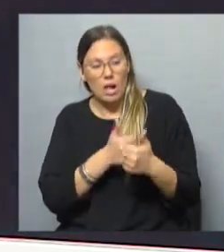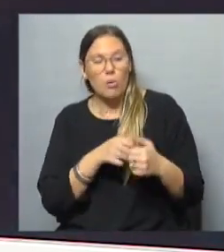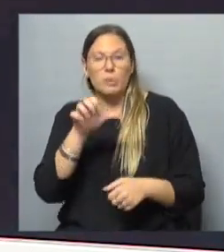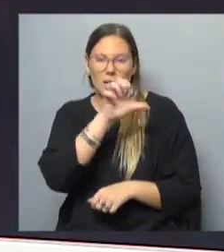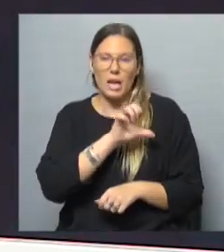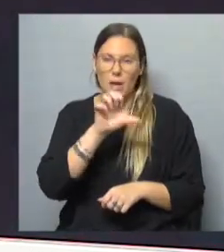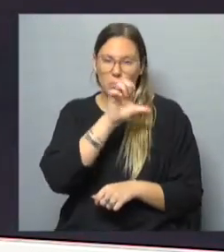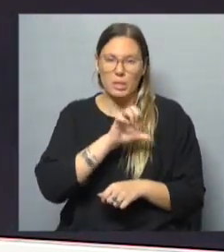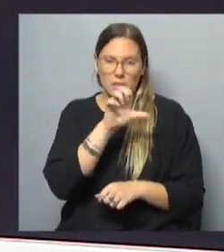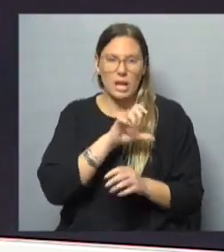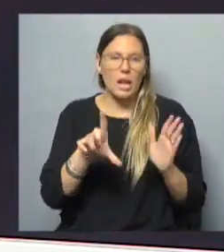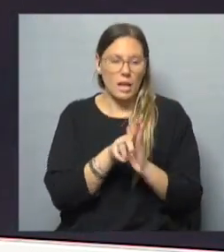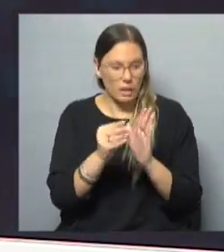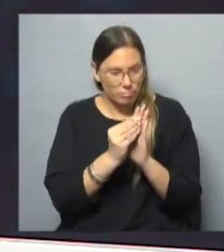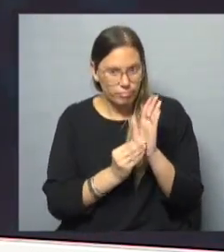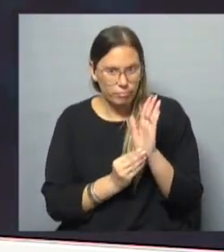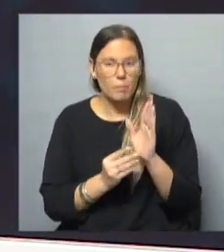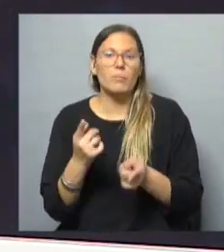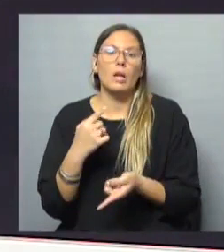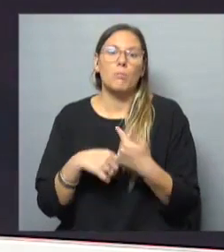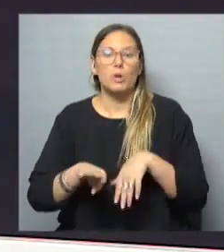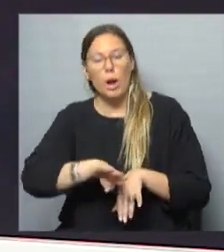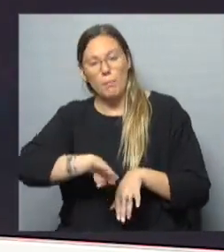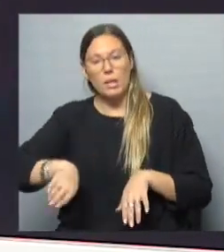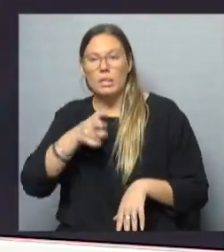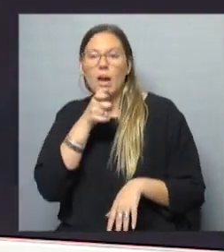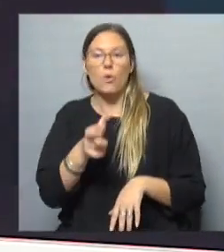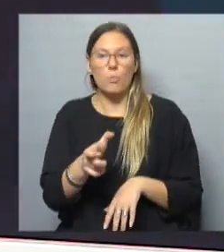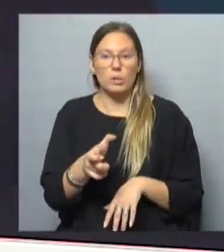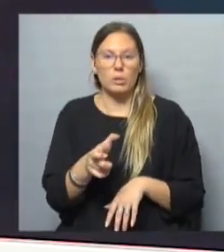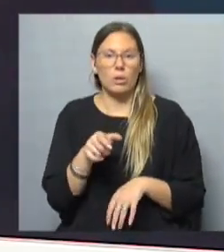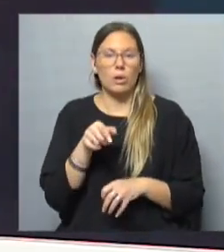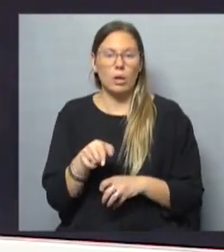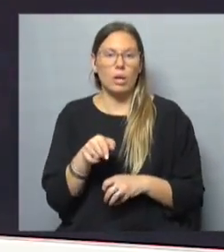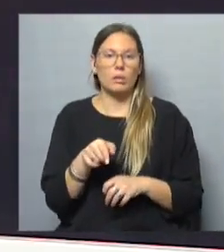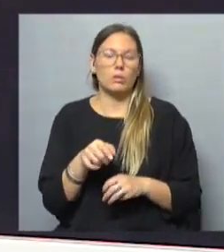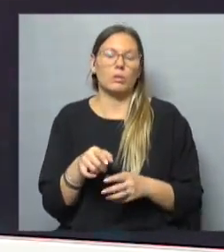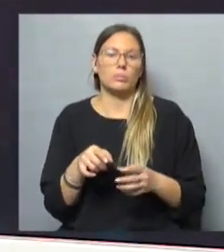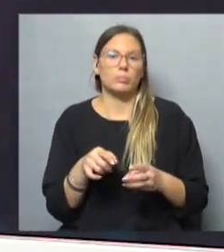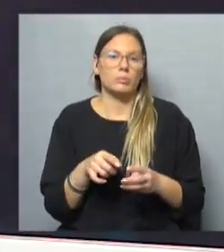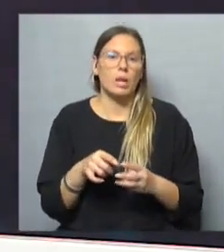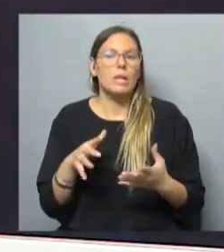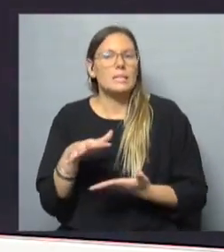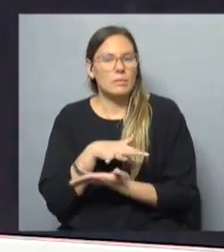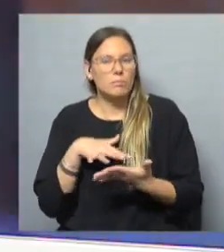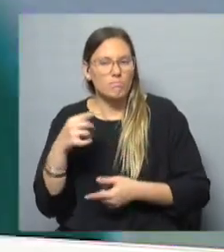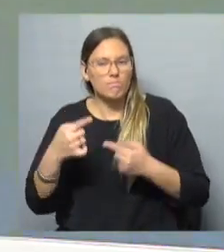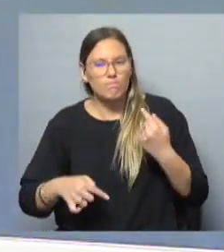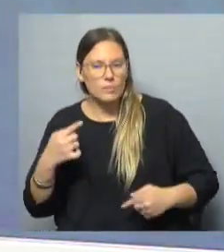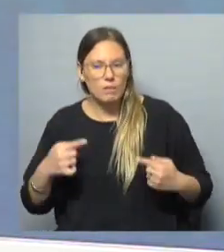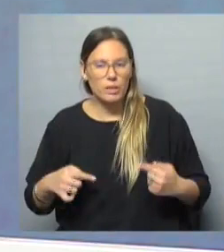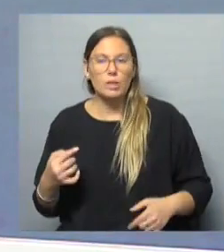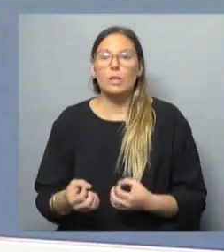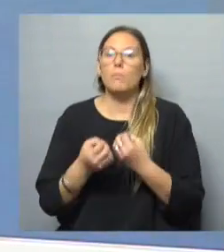empresas legalmente registradas. Independientemente de esa argumentación, esto de movida generó reacciones en distintos ámbitos,